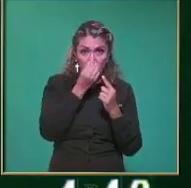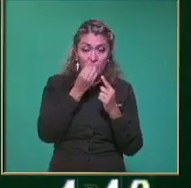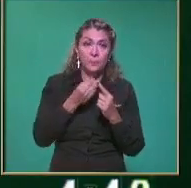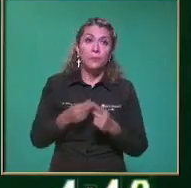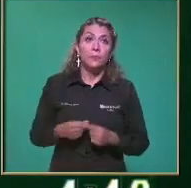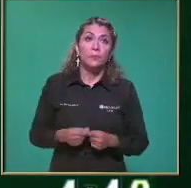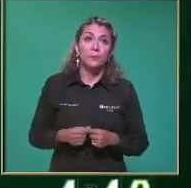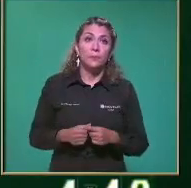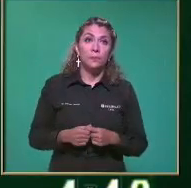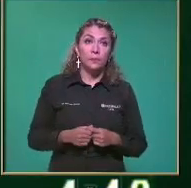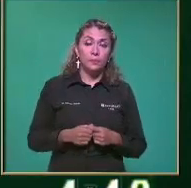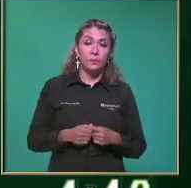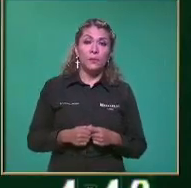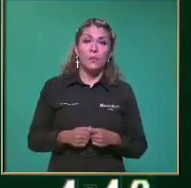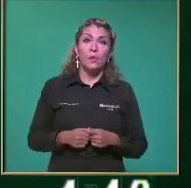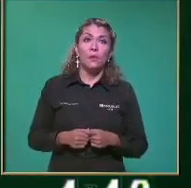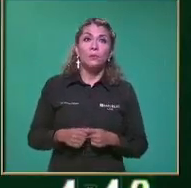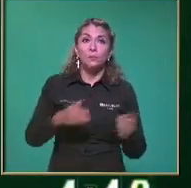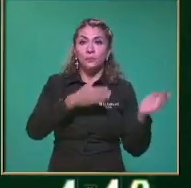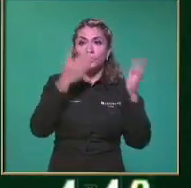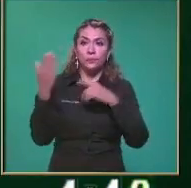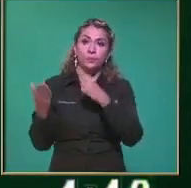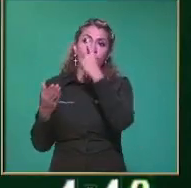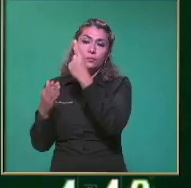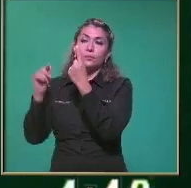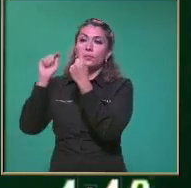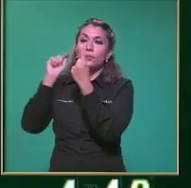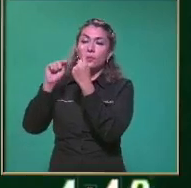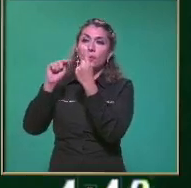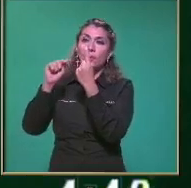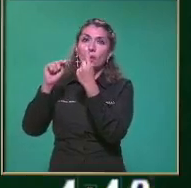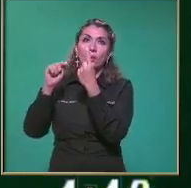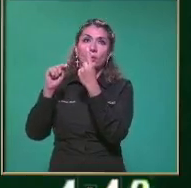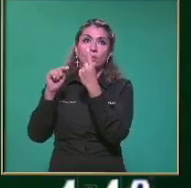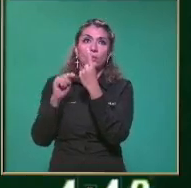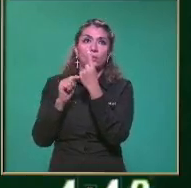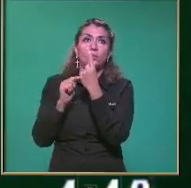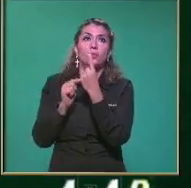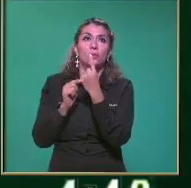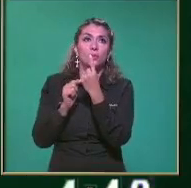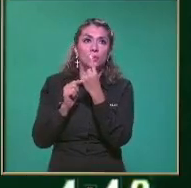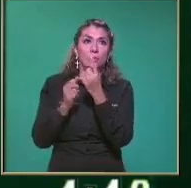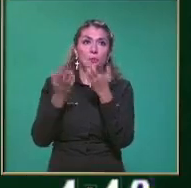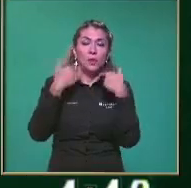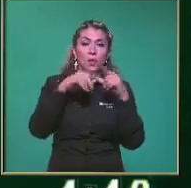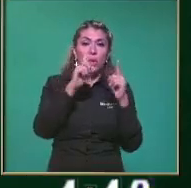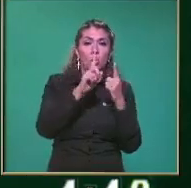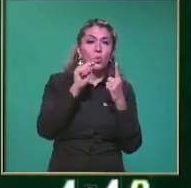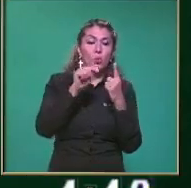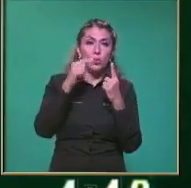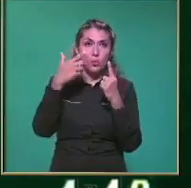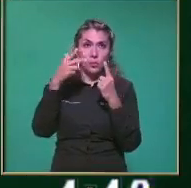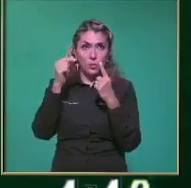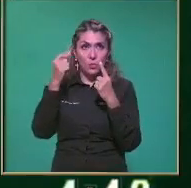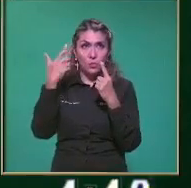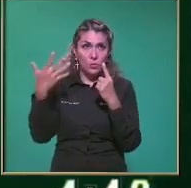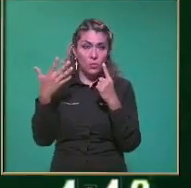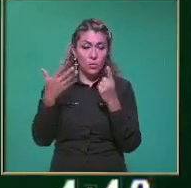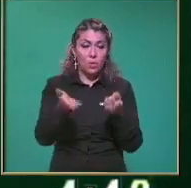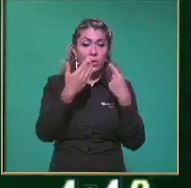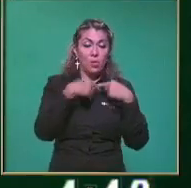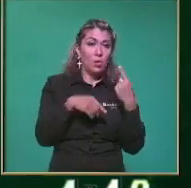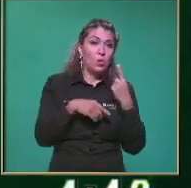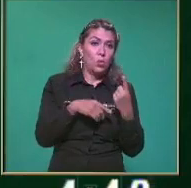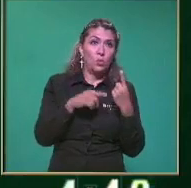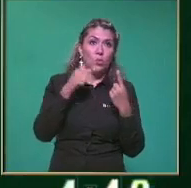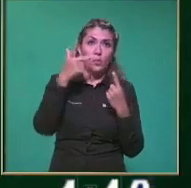da 3.75. Luego 1.75 ya lo tengo. Y por último, tengo